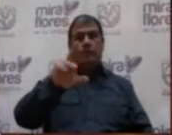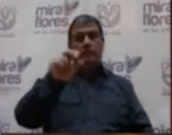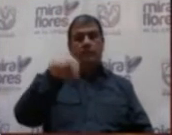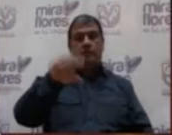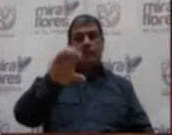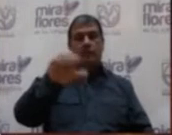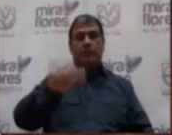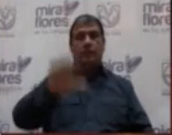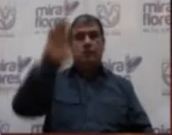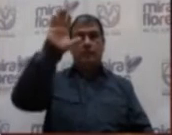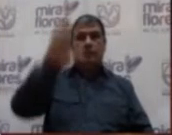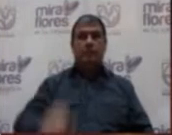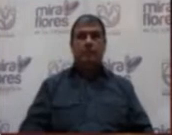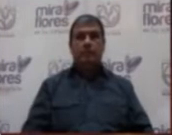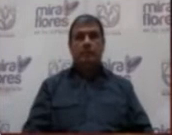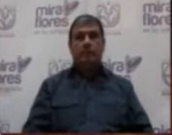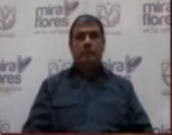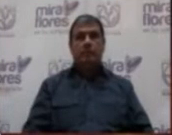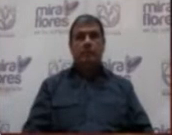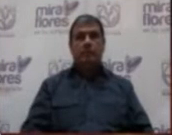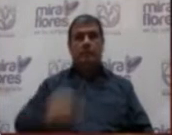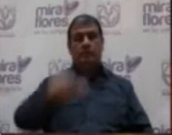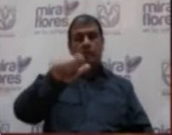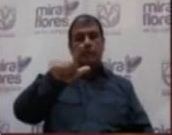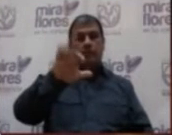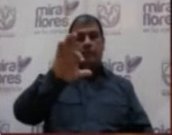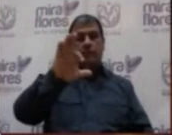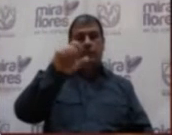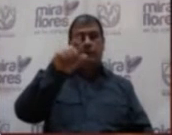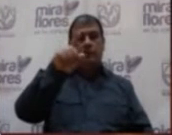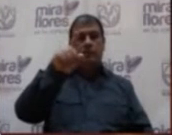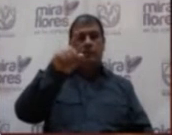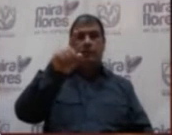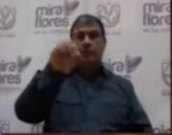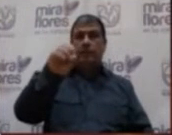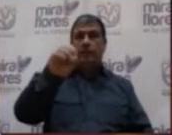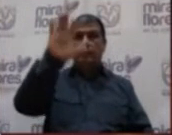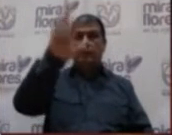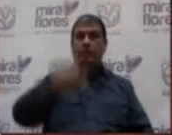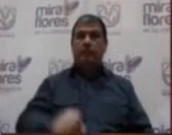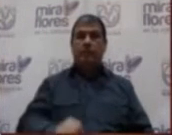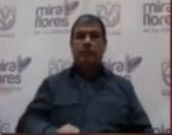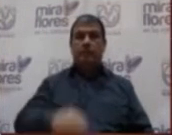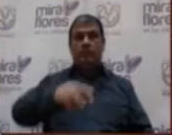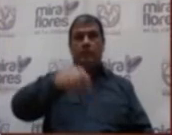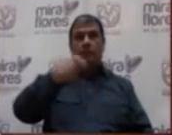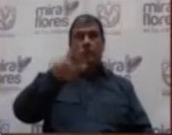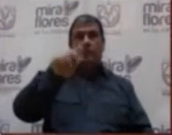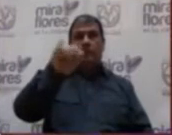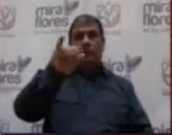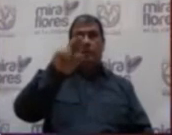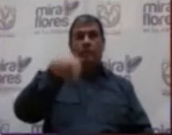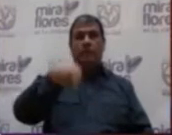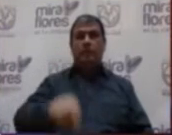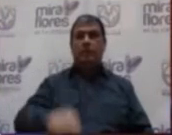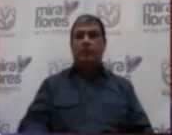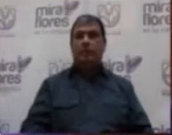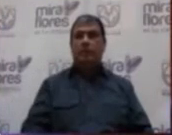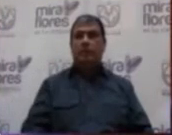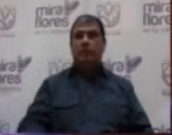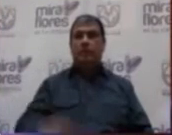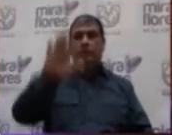Camino, señor Alfredo Esteban Lee Gabriel, señor Martín Marcial Bustamante